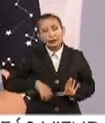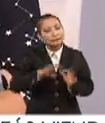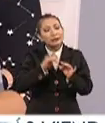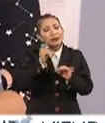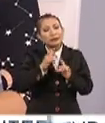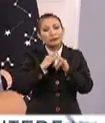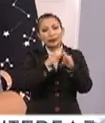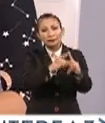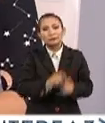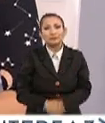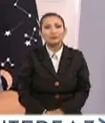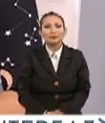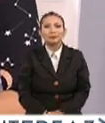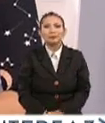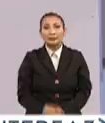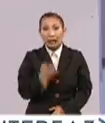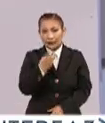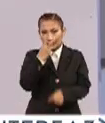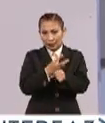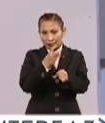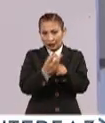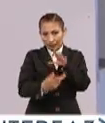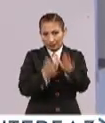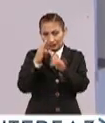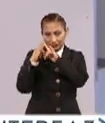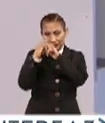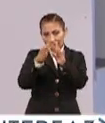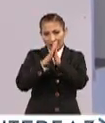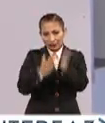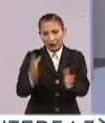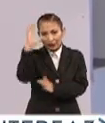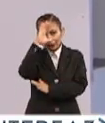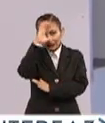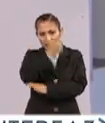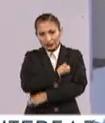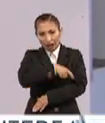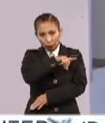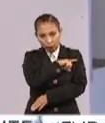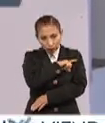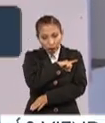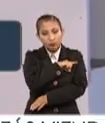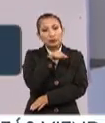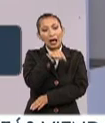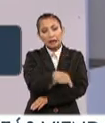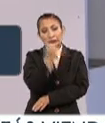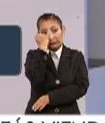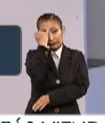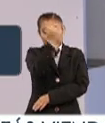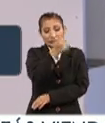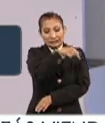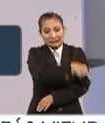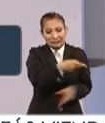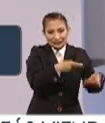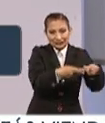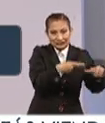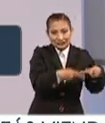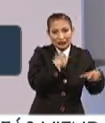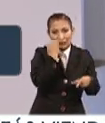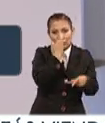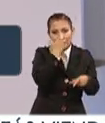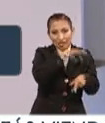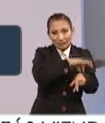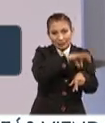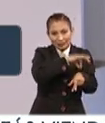Cuéntanos de qué se trata. Claro, esta es la tercera edición de la Feria del Libro de Ciencias de la Salud. Es una iniciativa que está organizada por la